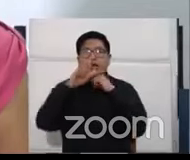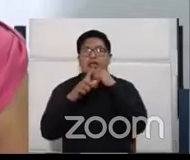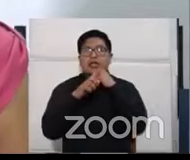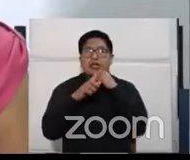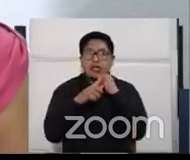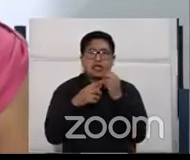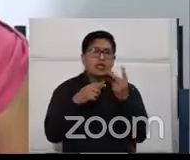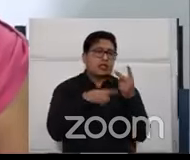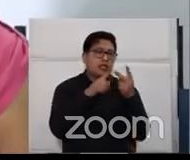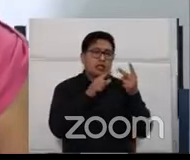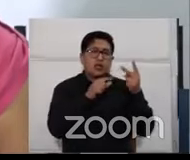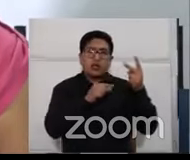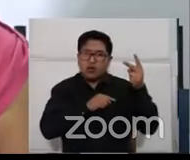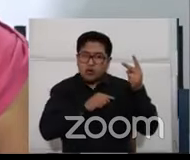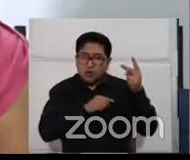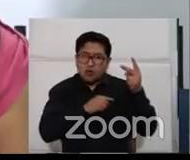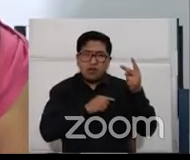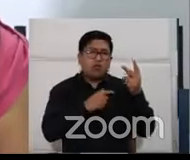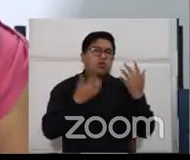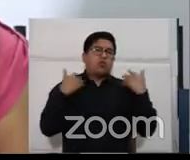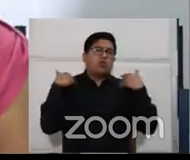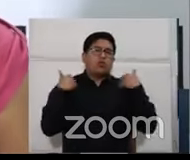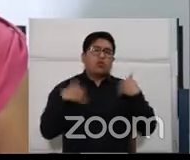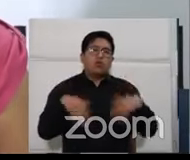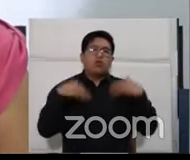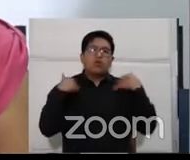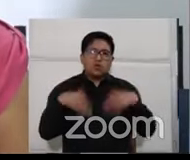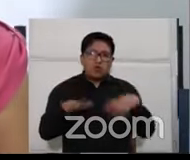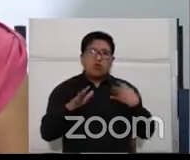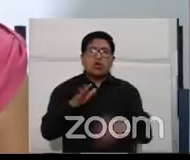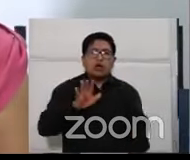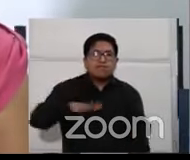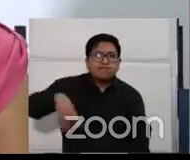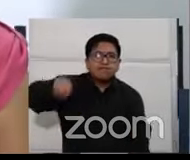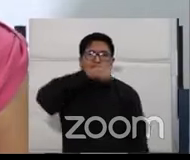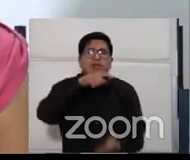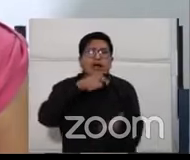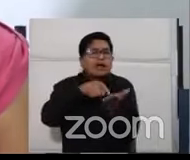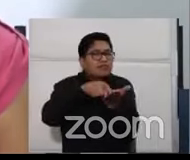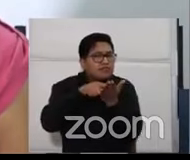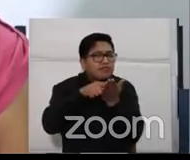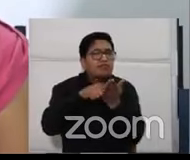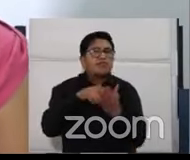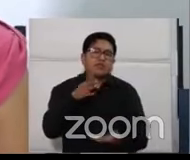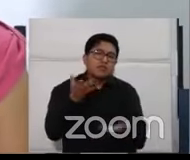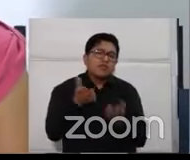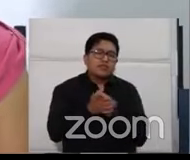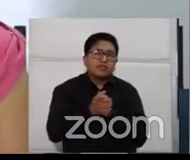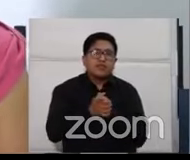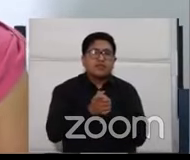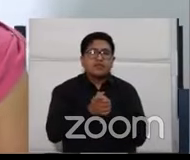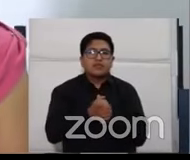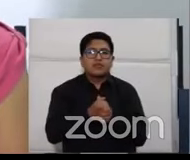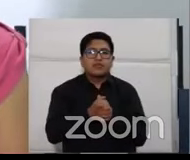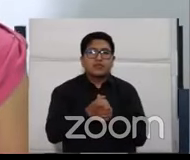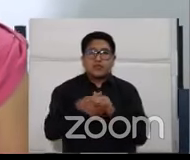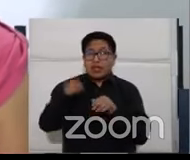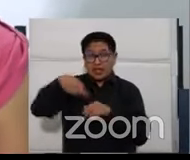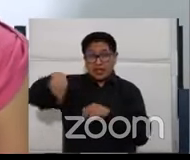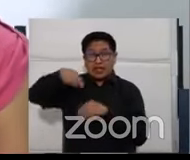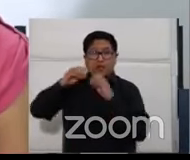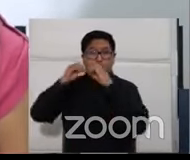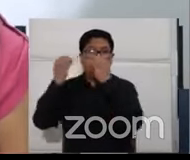conciencia y sobre los contenidos de demandas sólidas hacia el estado particularmente en las en la unexpo